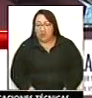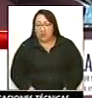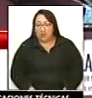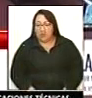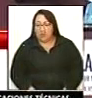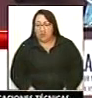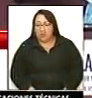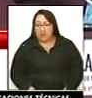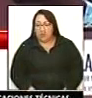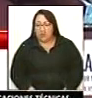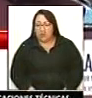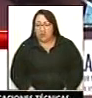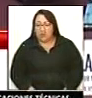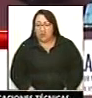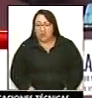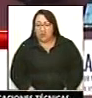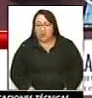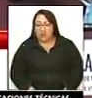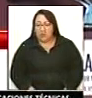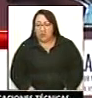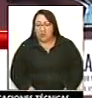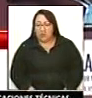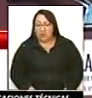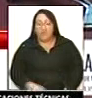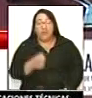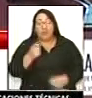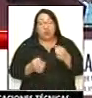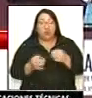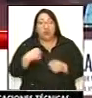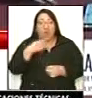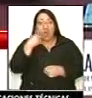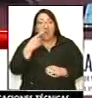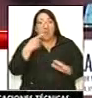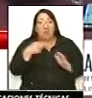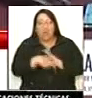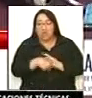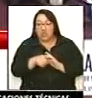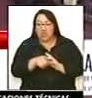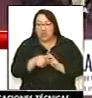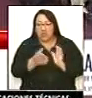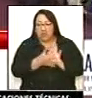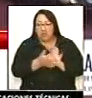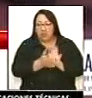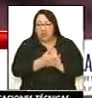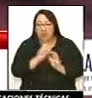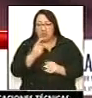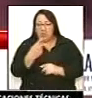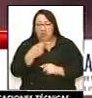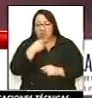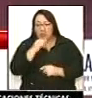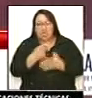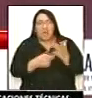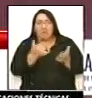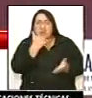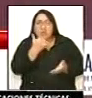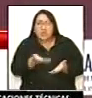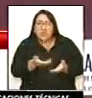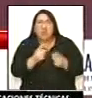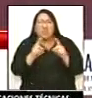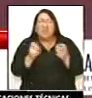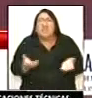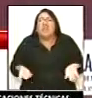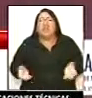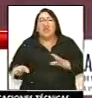tipo de necesidades. La justicia para los hombres que matan a las mujeres, esta página son miles de mujeres. ¿Algo pasó? Le pregunto, ¿qué